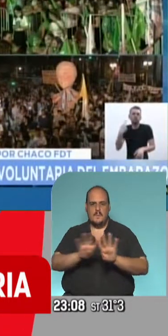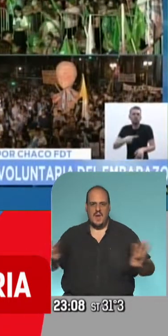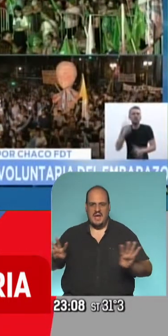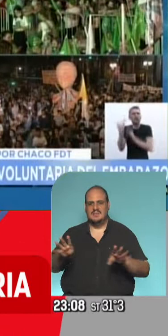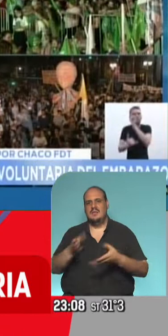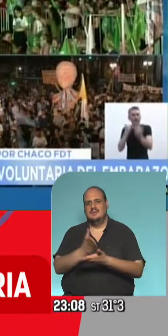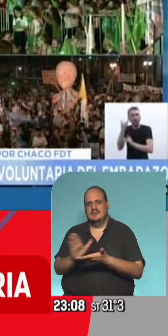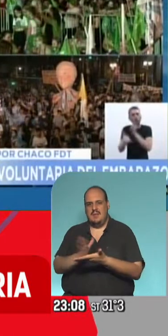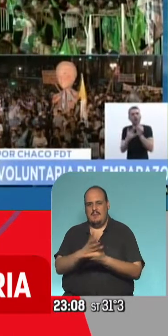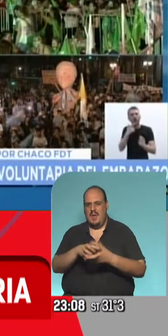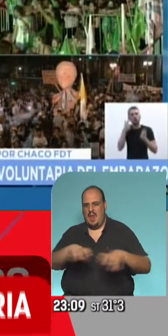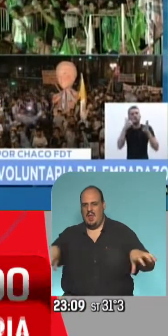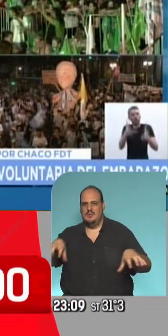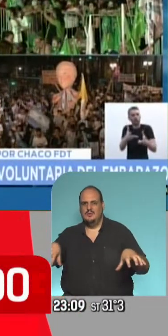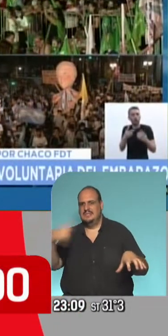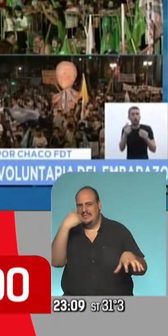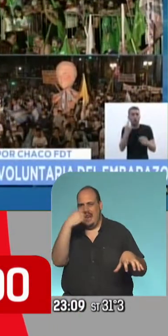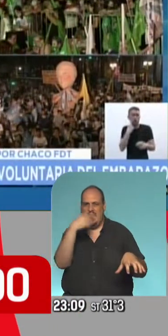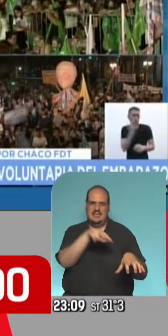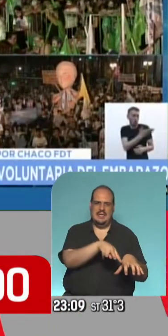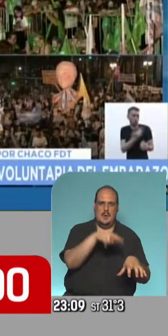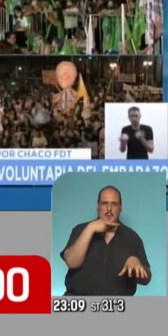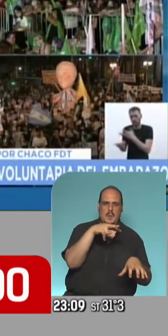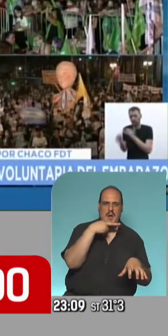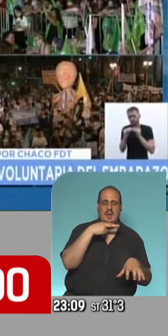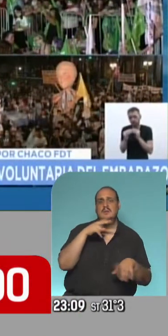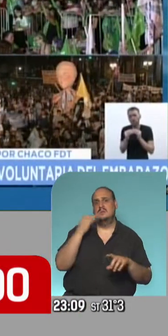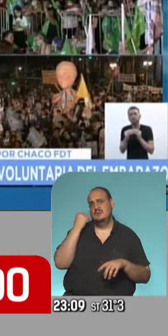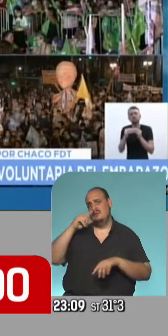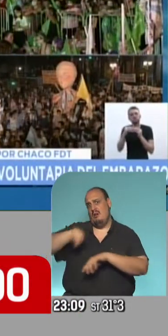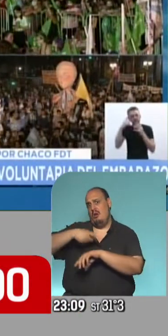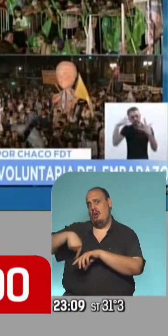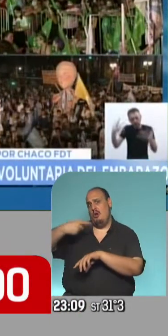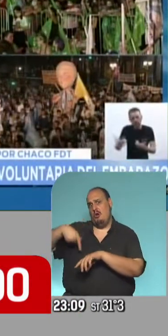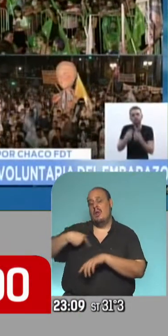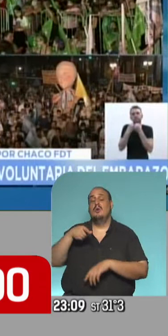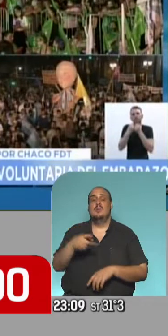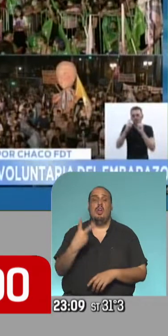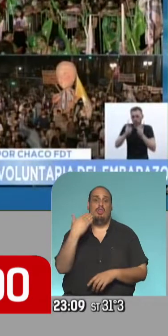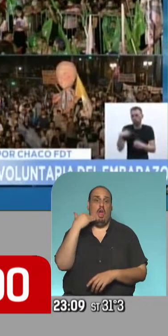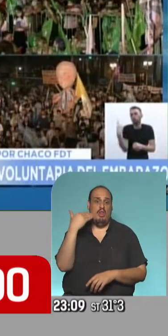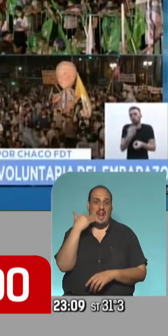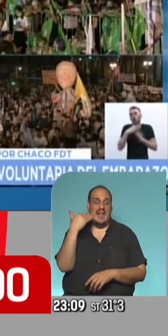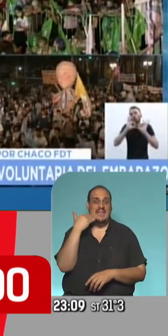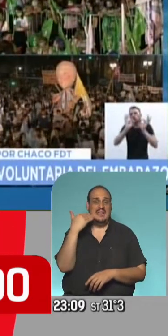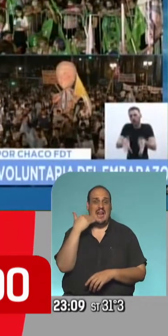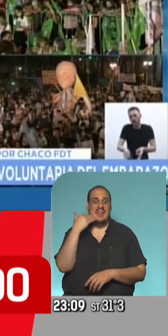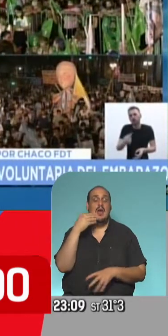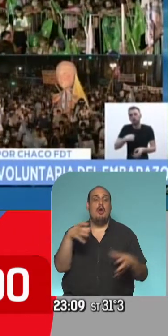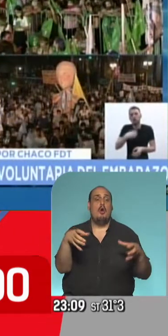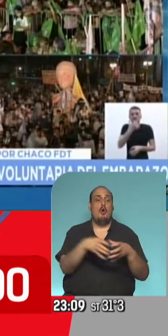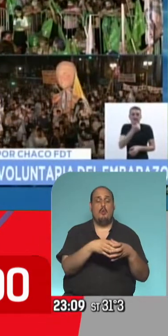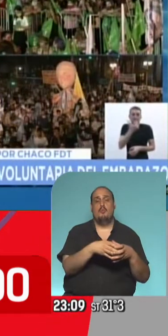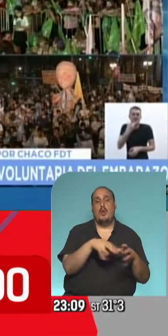colectivo verde del colectivo celeste. Y que han pasado muchísimas horas, porque más allá de que desde las 14, aquellas del colectivo del aborto